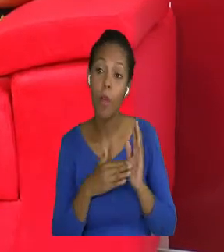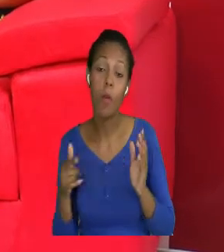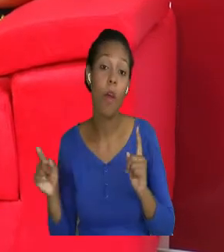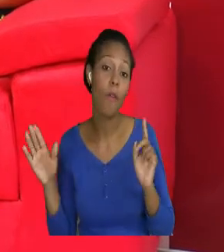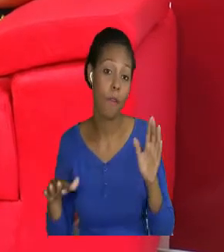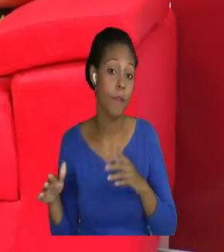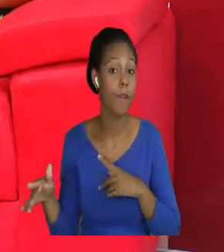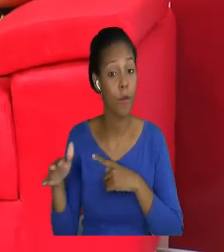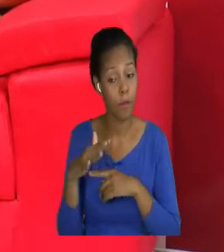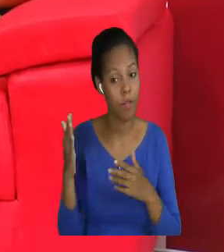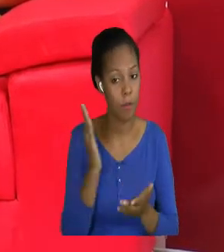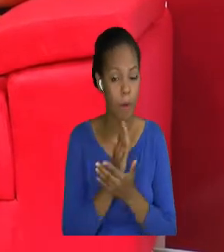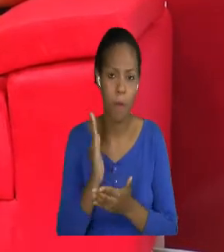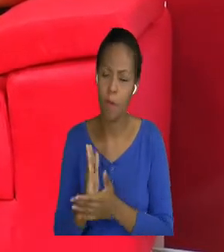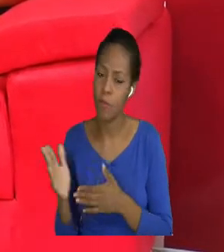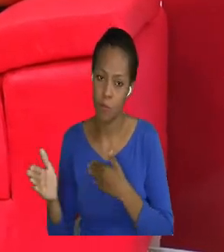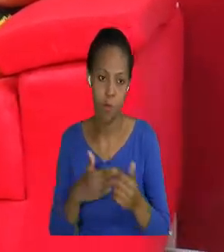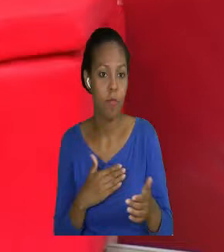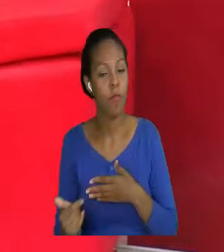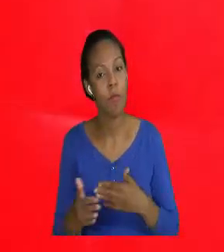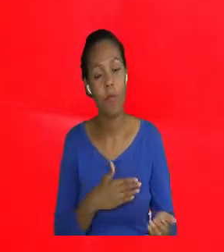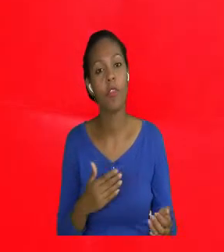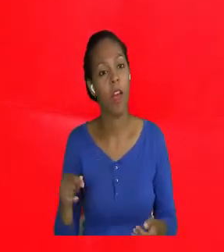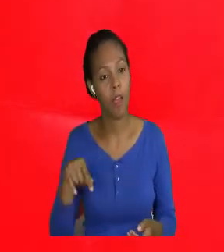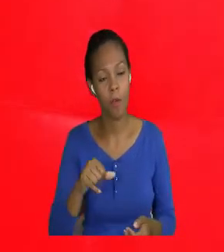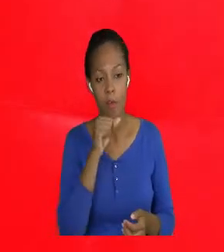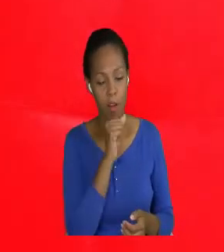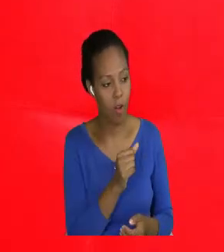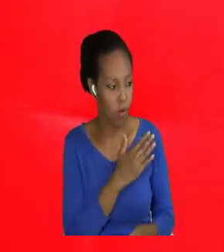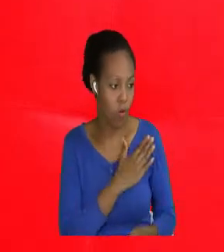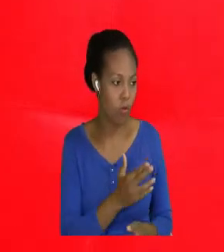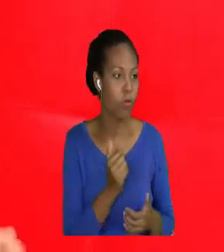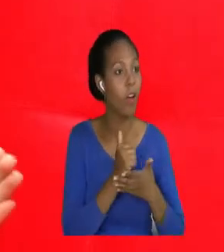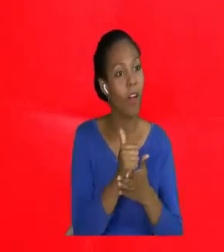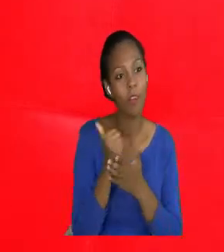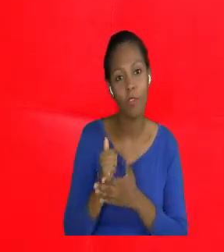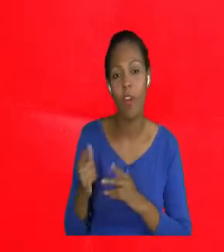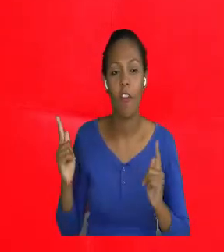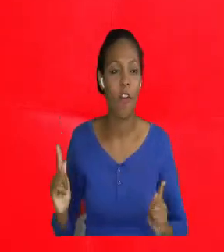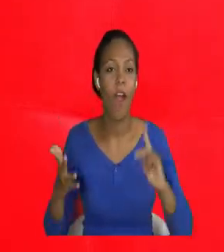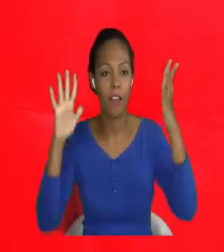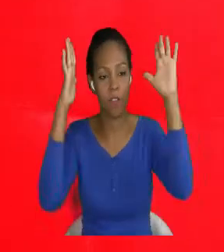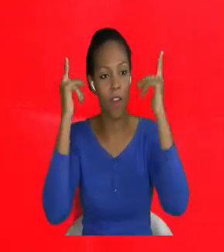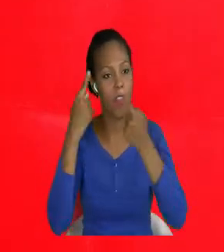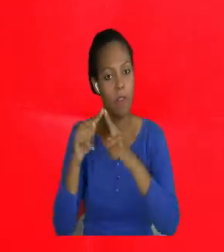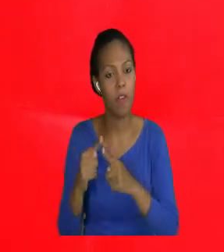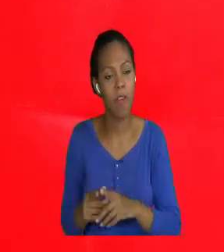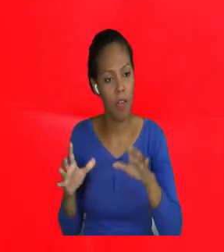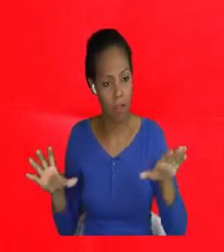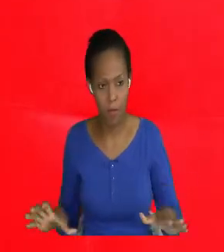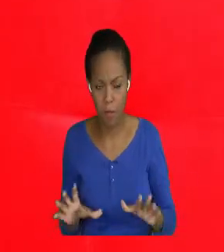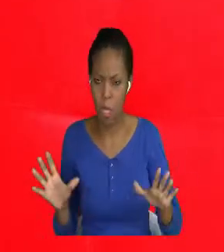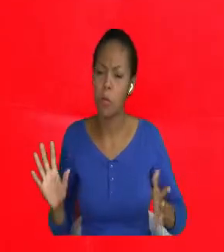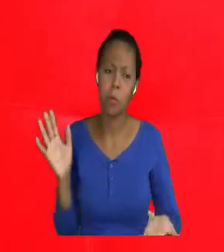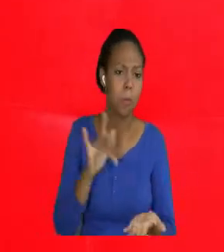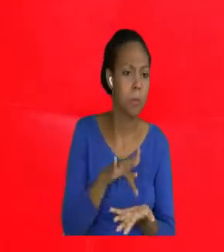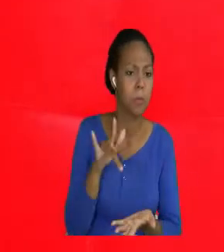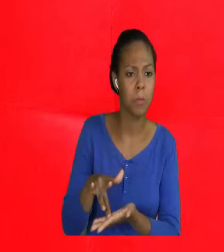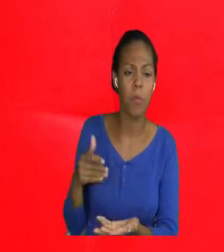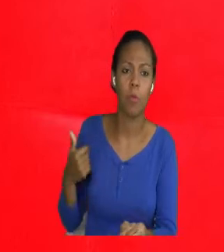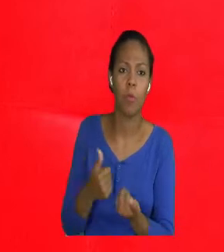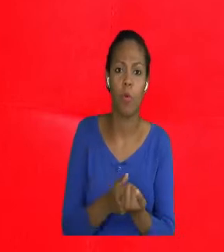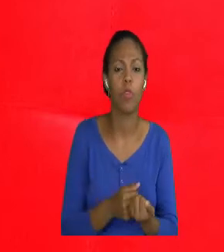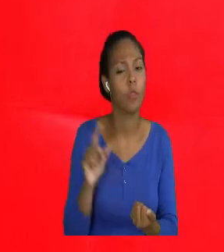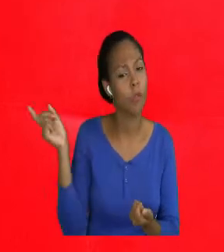muy comprometidos, han participado de una gran manera en todos los festivales y en todas las actividades que hemos venido haciendo en el marco de estos